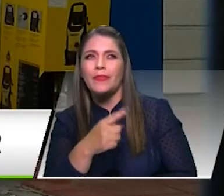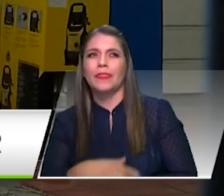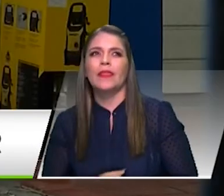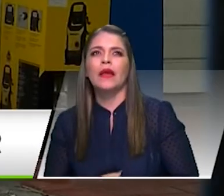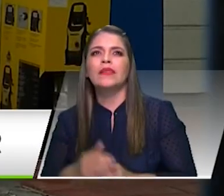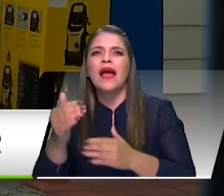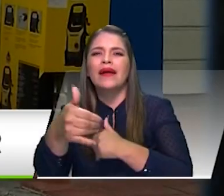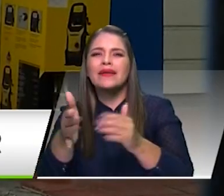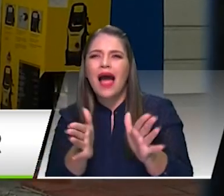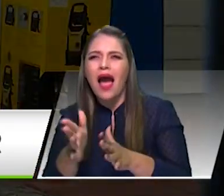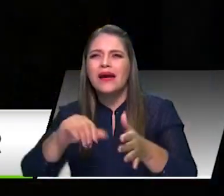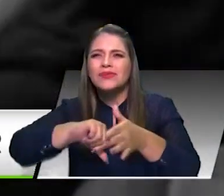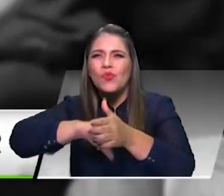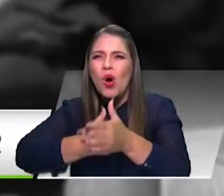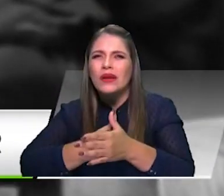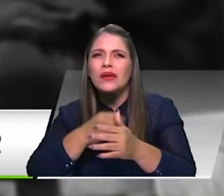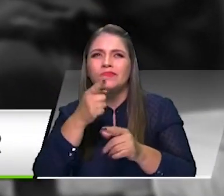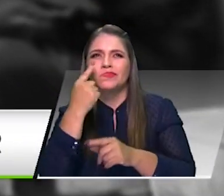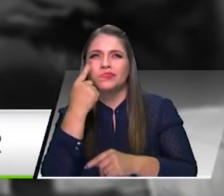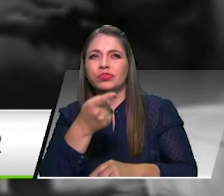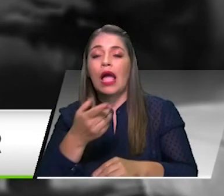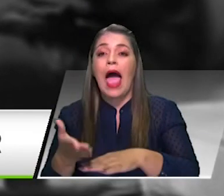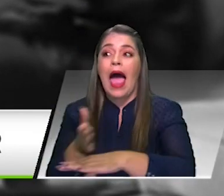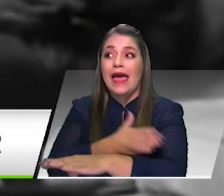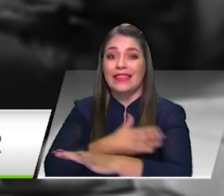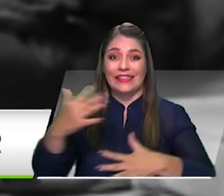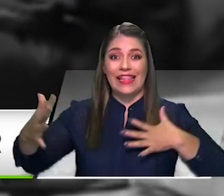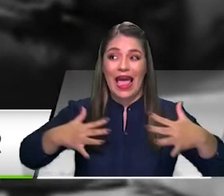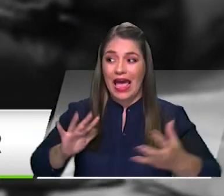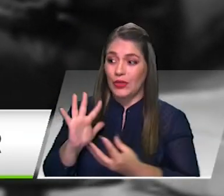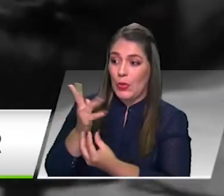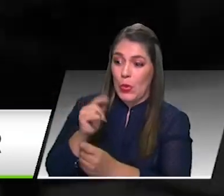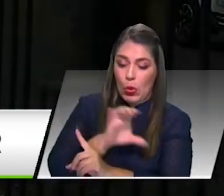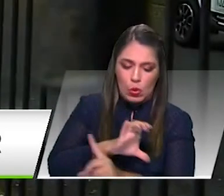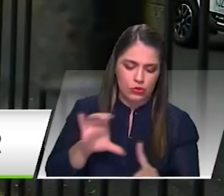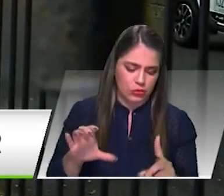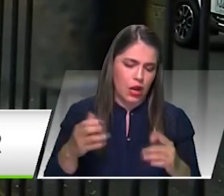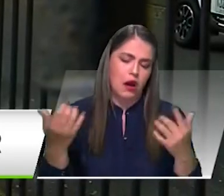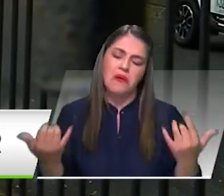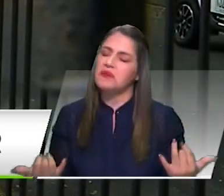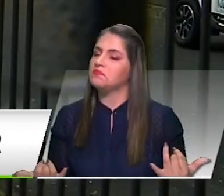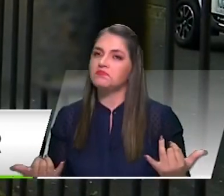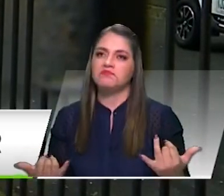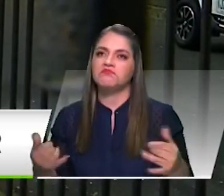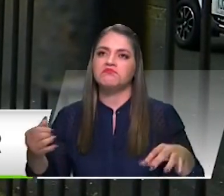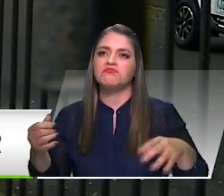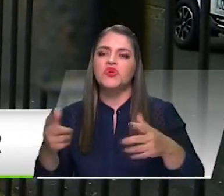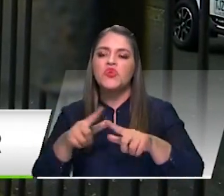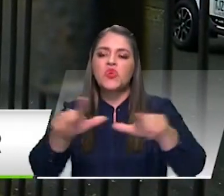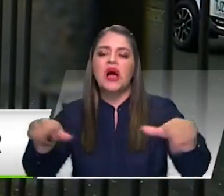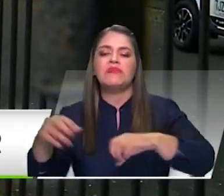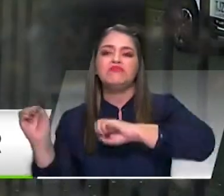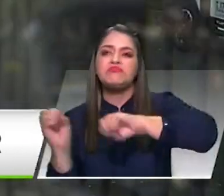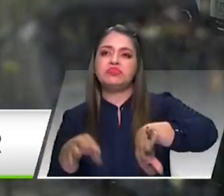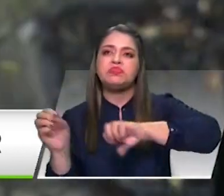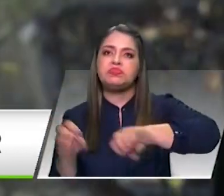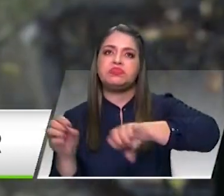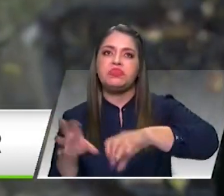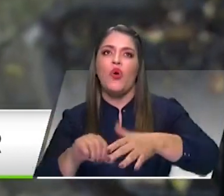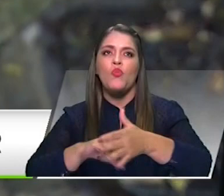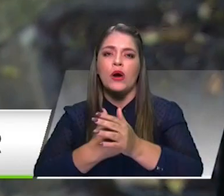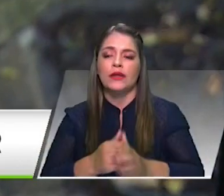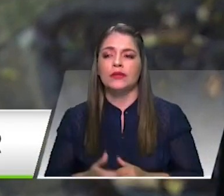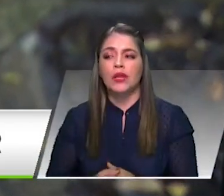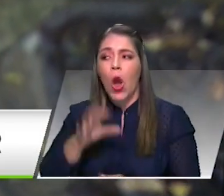cajas y mercancías archivadas. Lo que antes fue un escenario de alegría y cultura, ahora es una bodega más de la ciudad. El humorista antioqueño se alejó de la